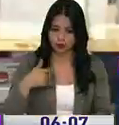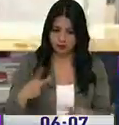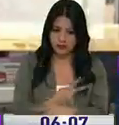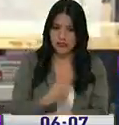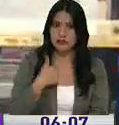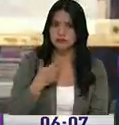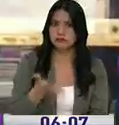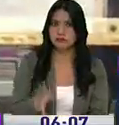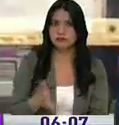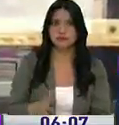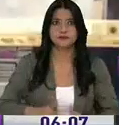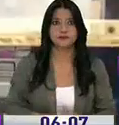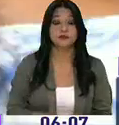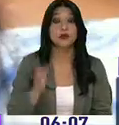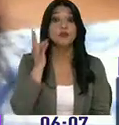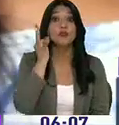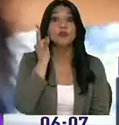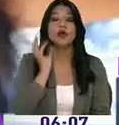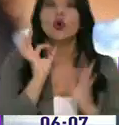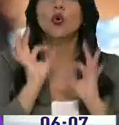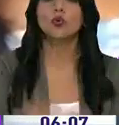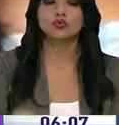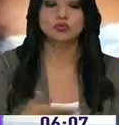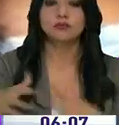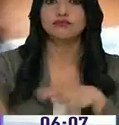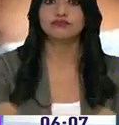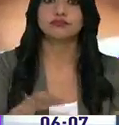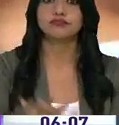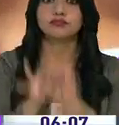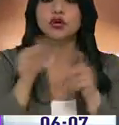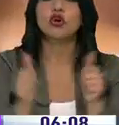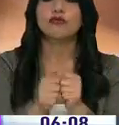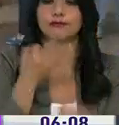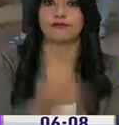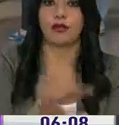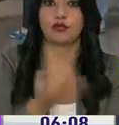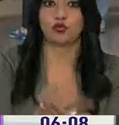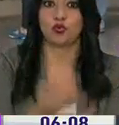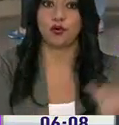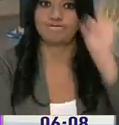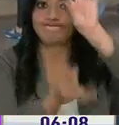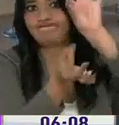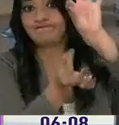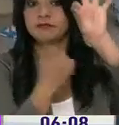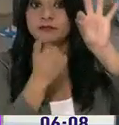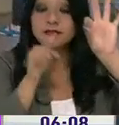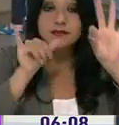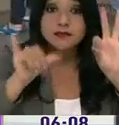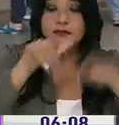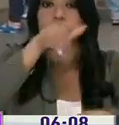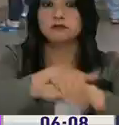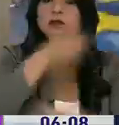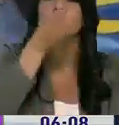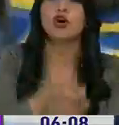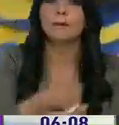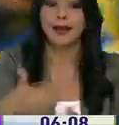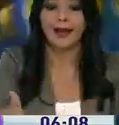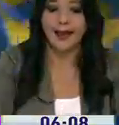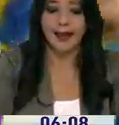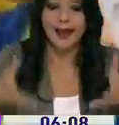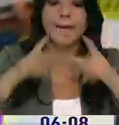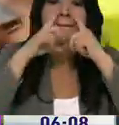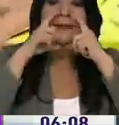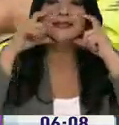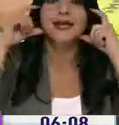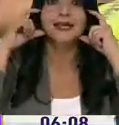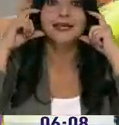Una mujer llegó durante el operativo con su factura. Comentó que la tarde del sábado compró una caja de mascarillas